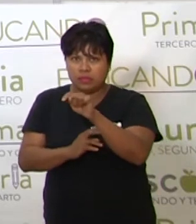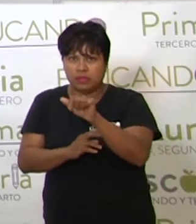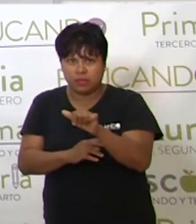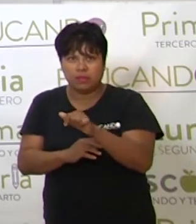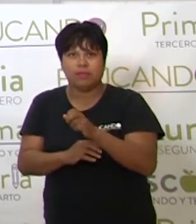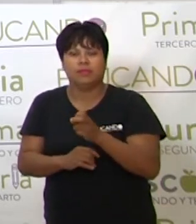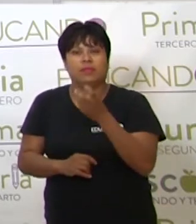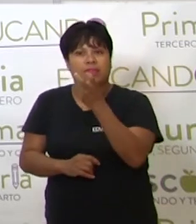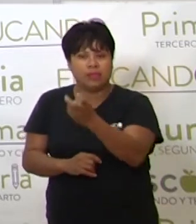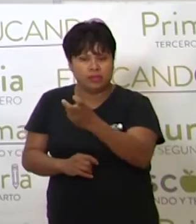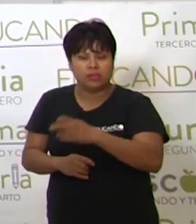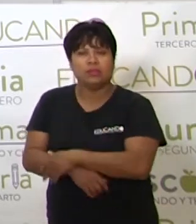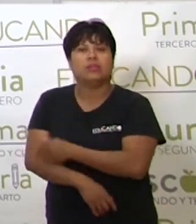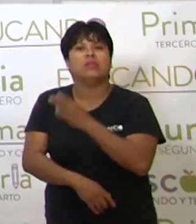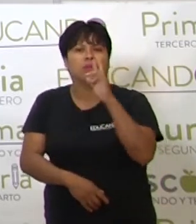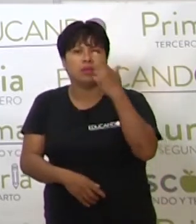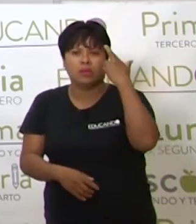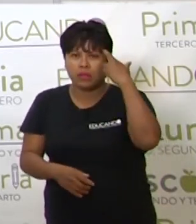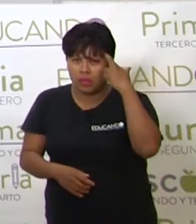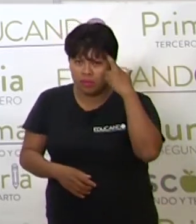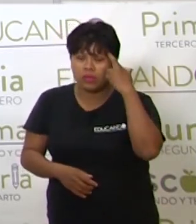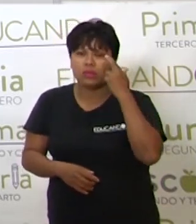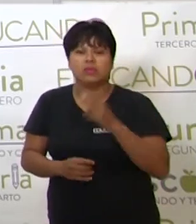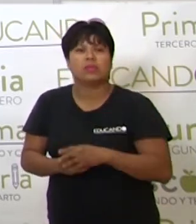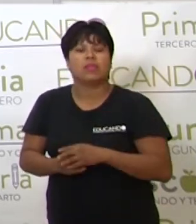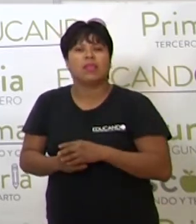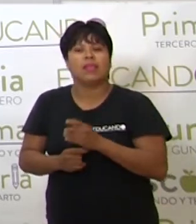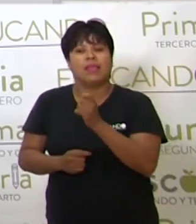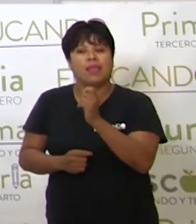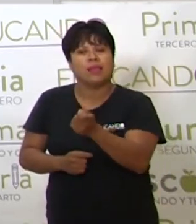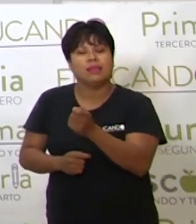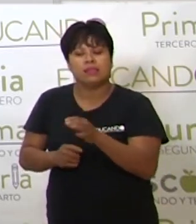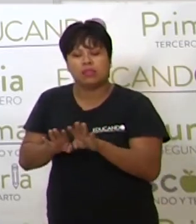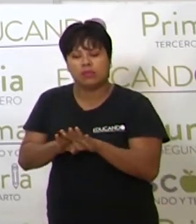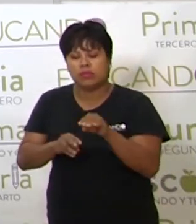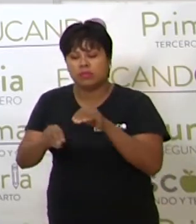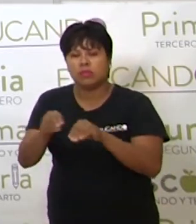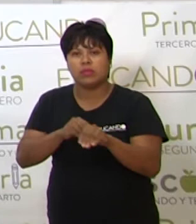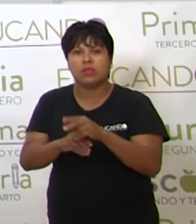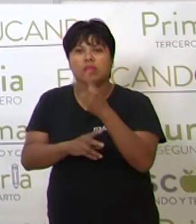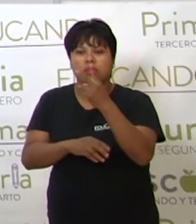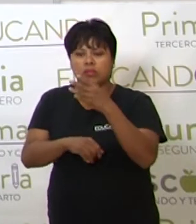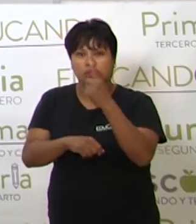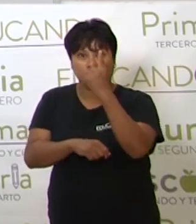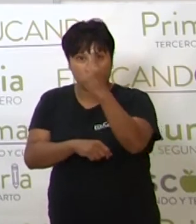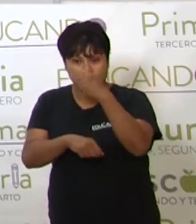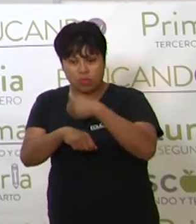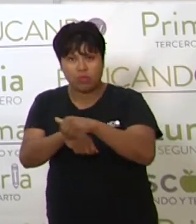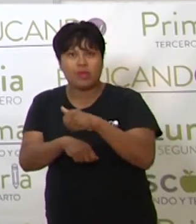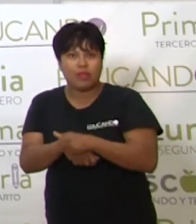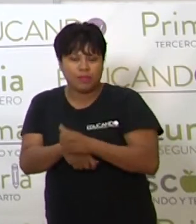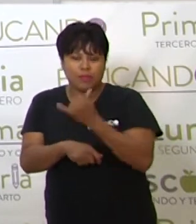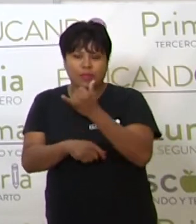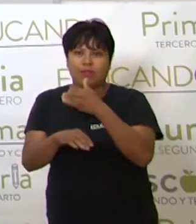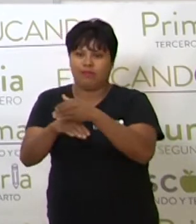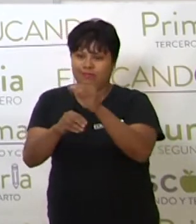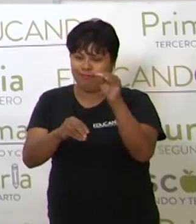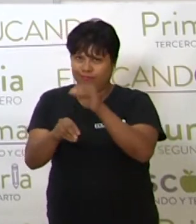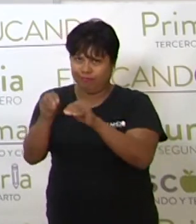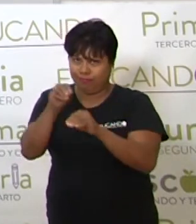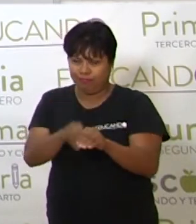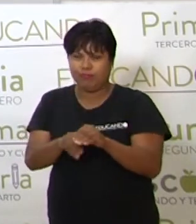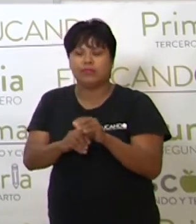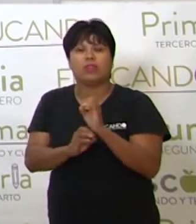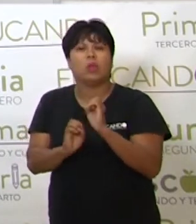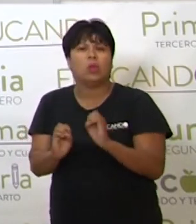y otra fracción mixta recordemos niños y niñas que una fracción mixta se compone de dos números de un número natural y una fracción o